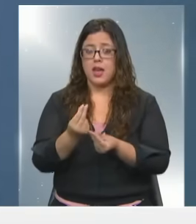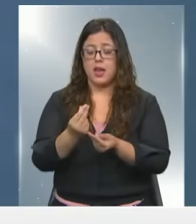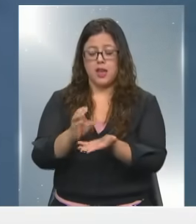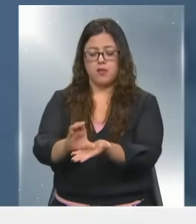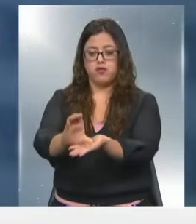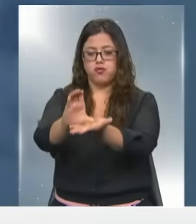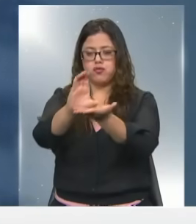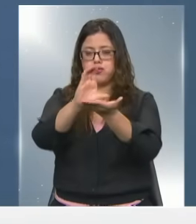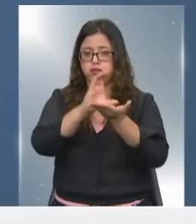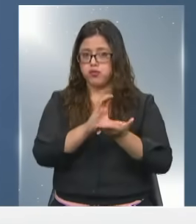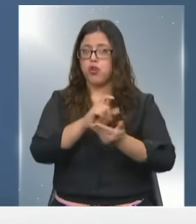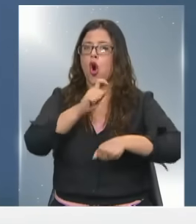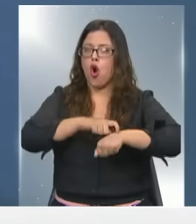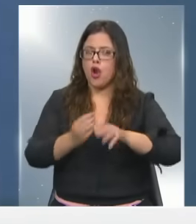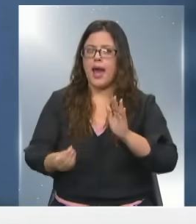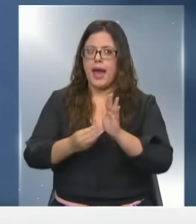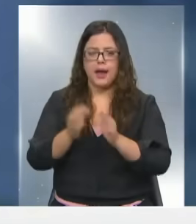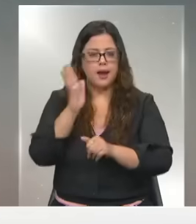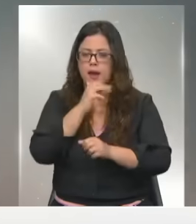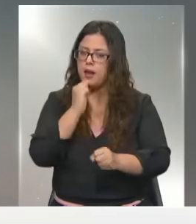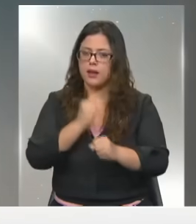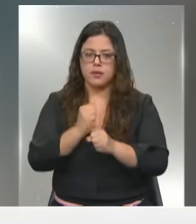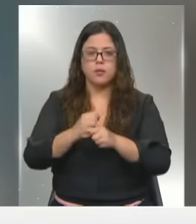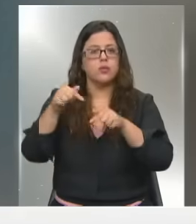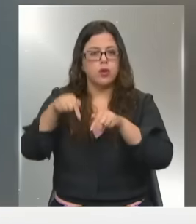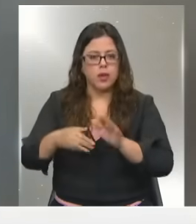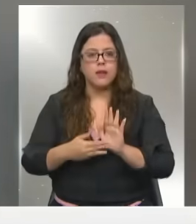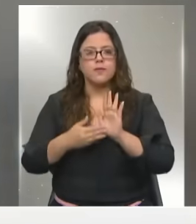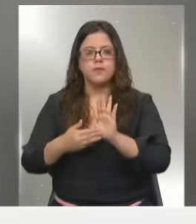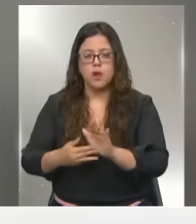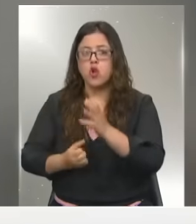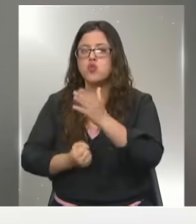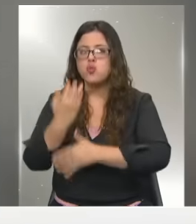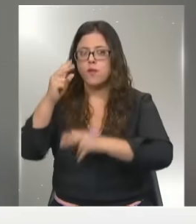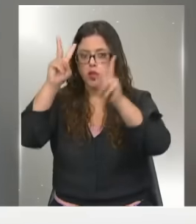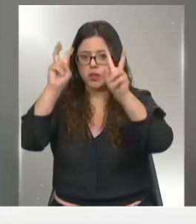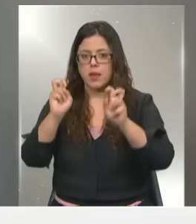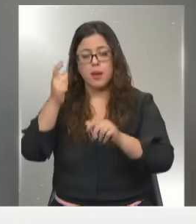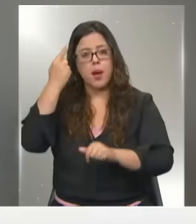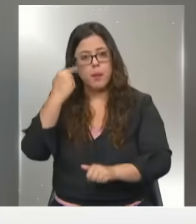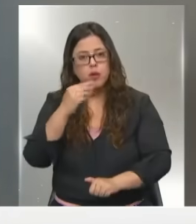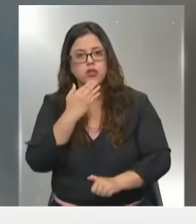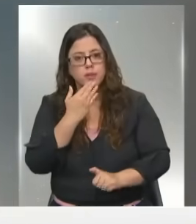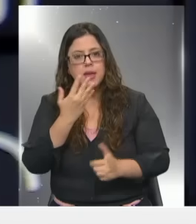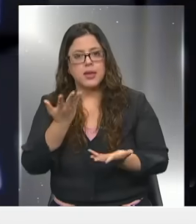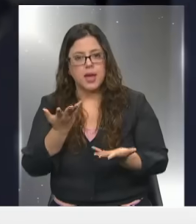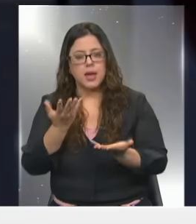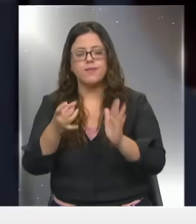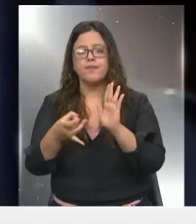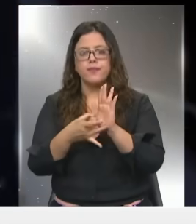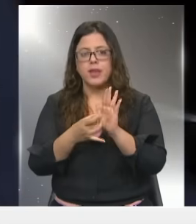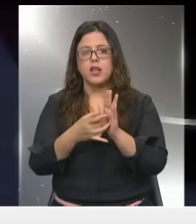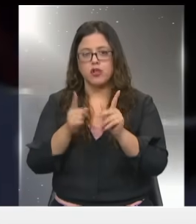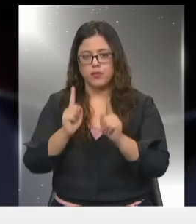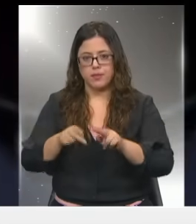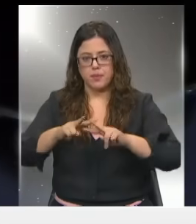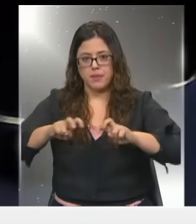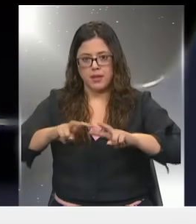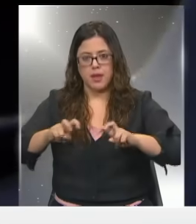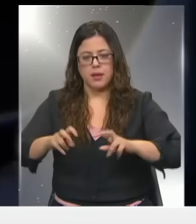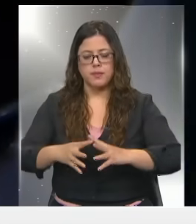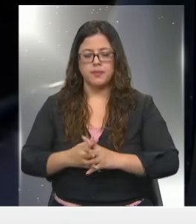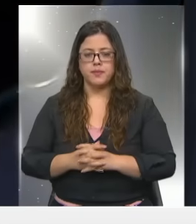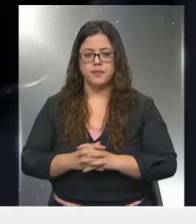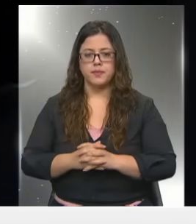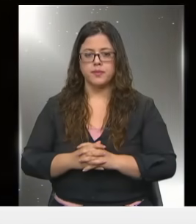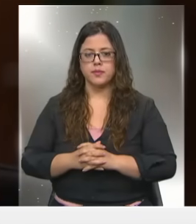con horas extras que no trabajaban. Hoy les mostraremos nuevos casos, pero también ahondaremos en el delito que se debería investigar.